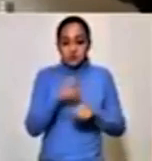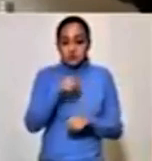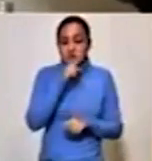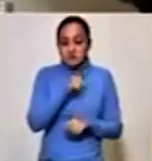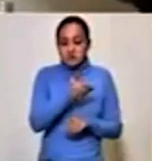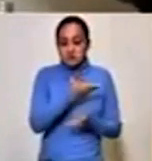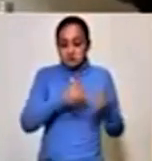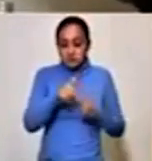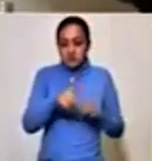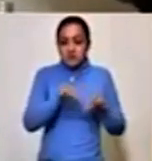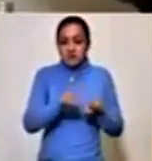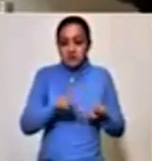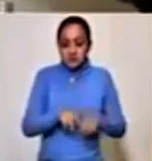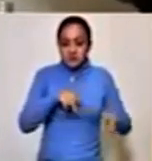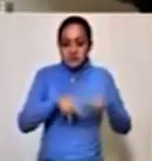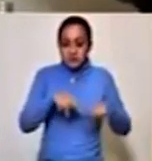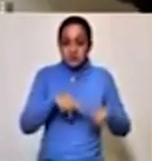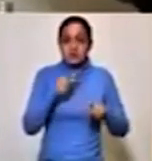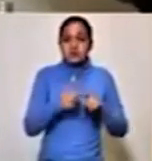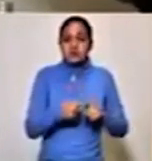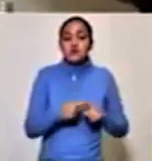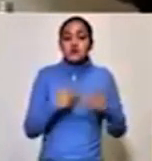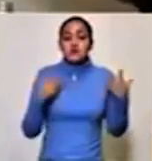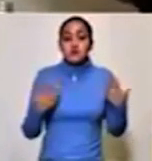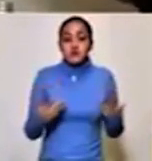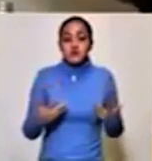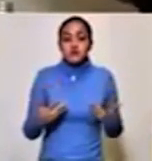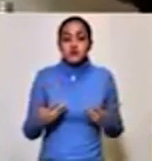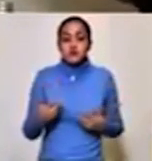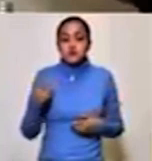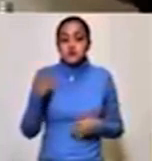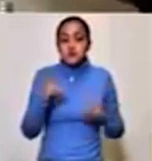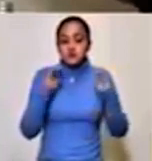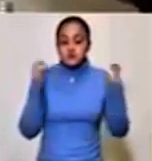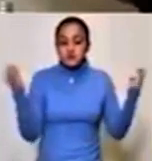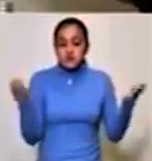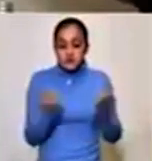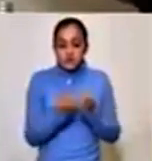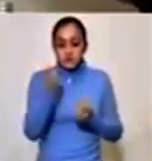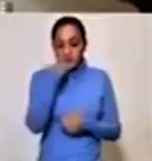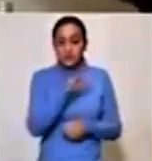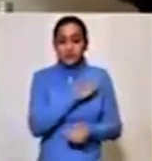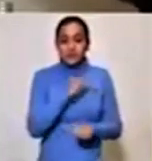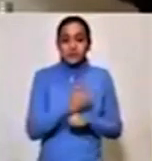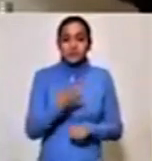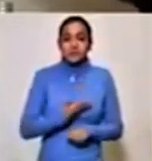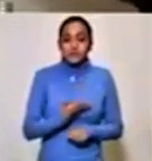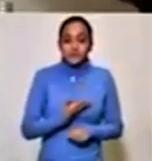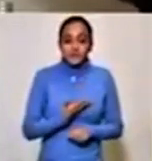franja, los administradores del estadio, para que podamos